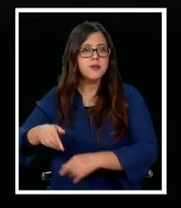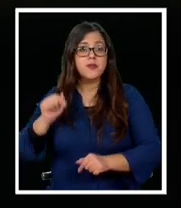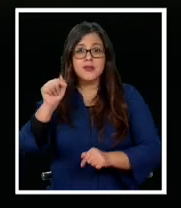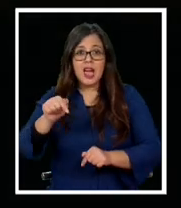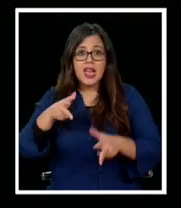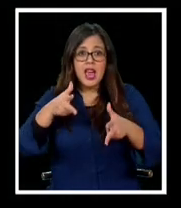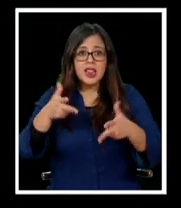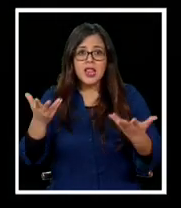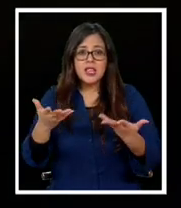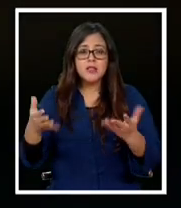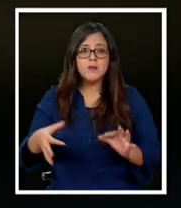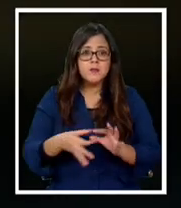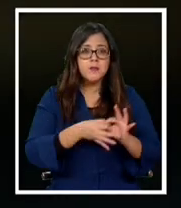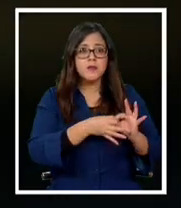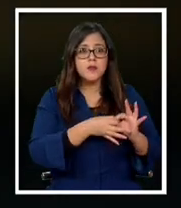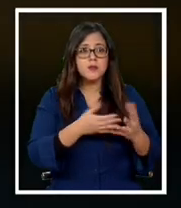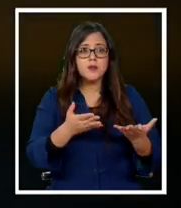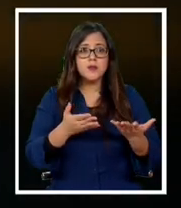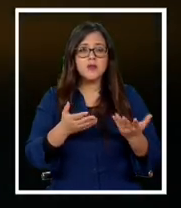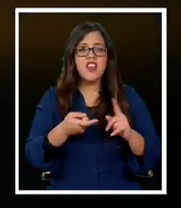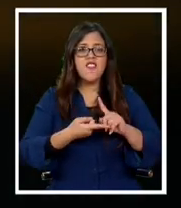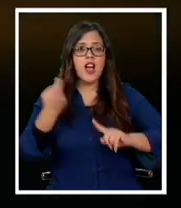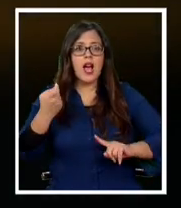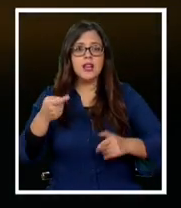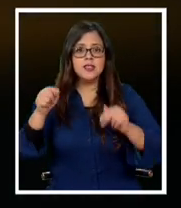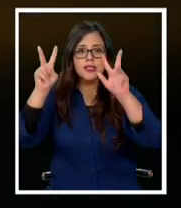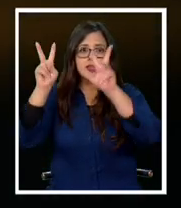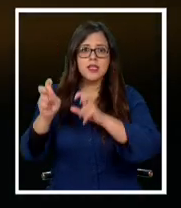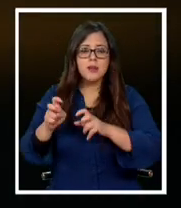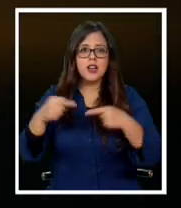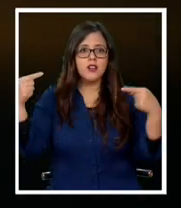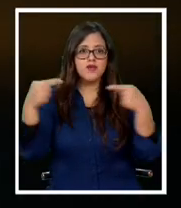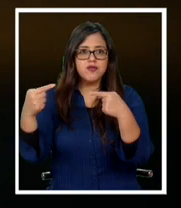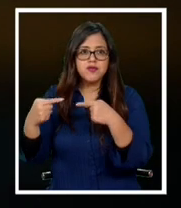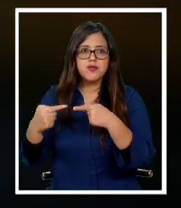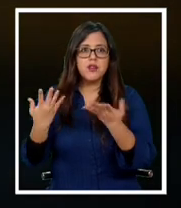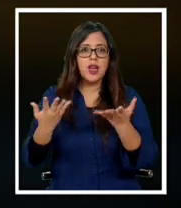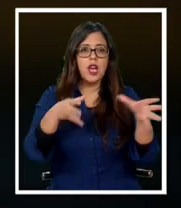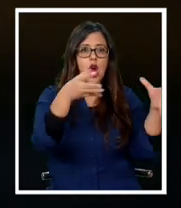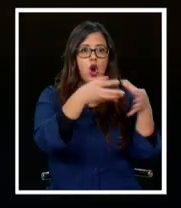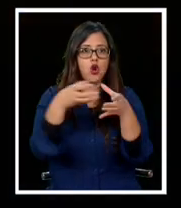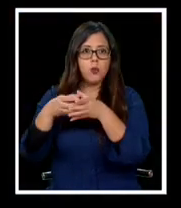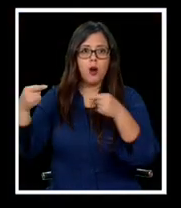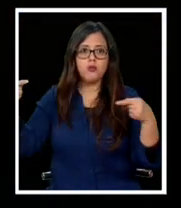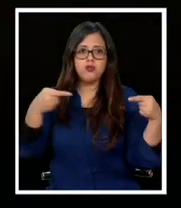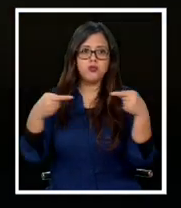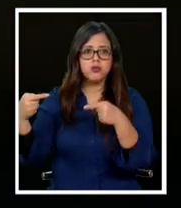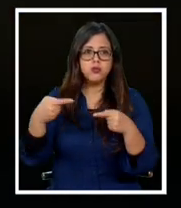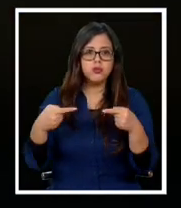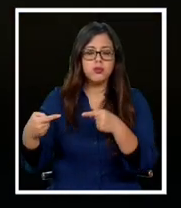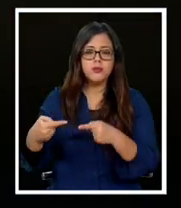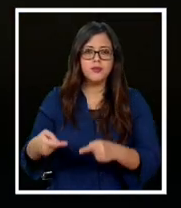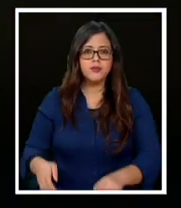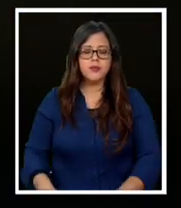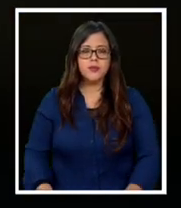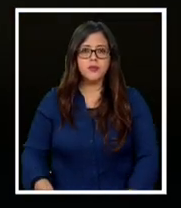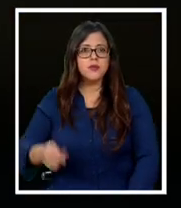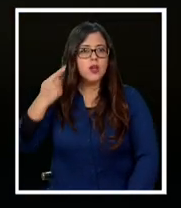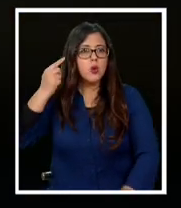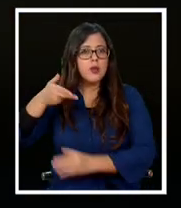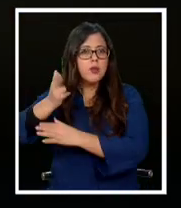El ataque tendría relación con una venganza en el contexto de enfrentamientos entre bandas rivales.